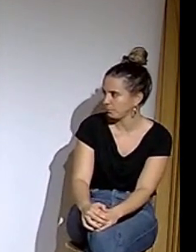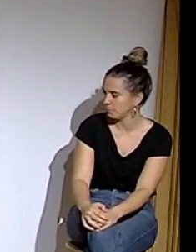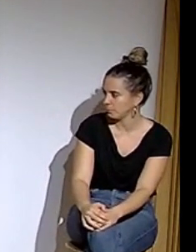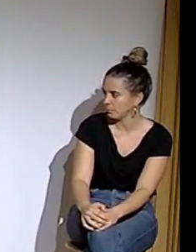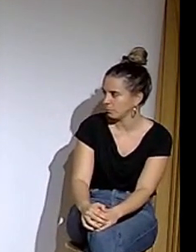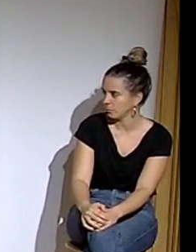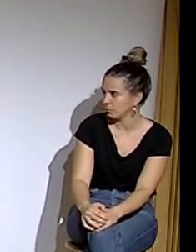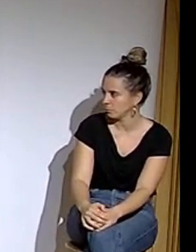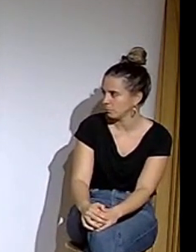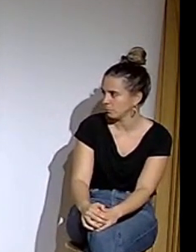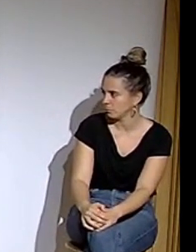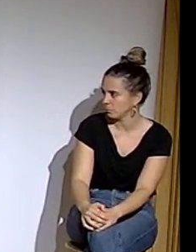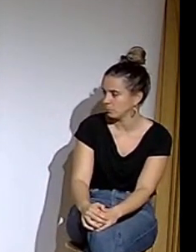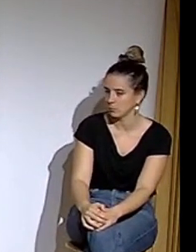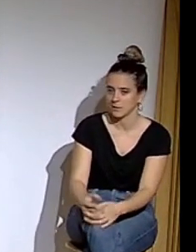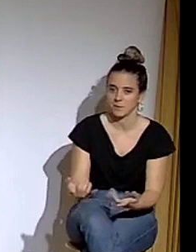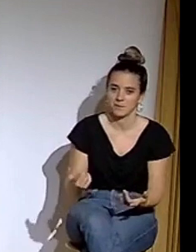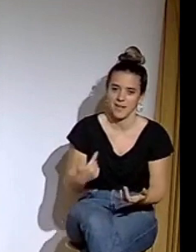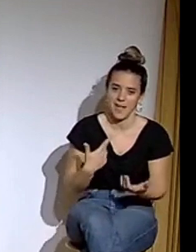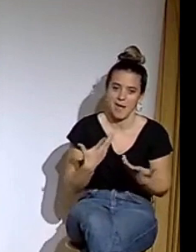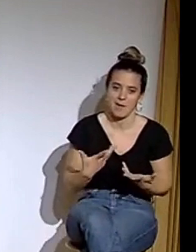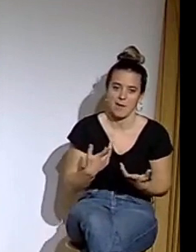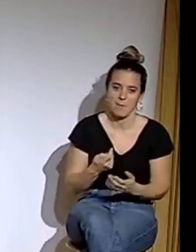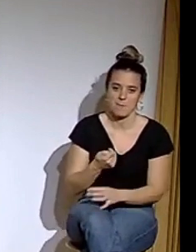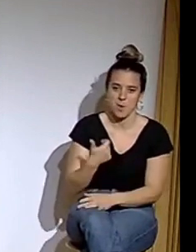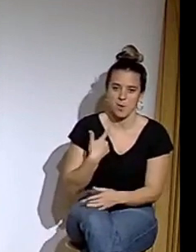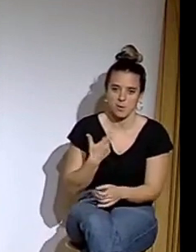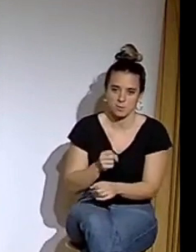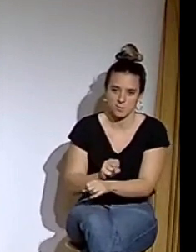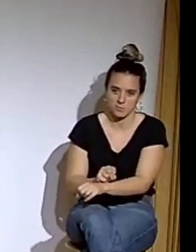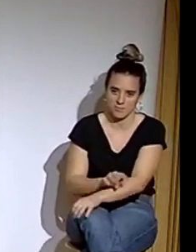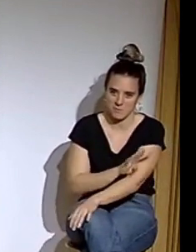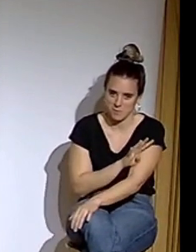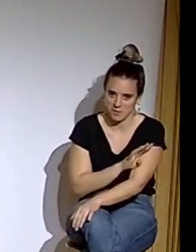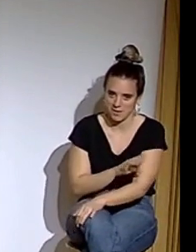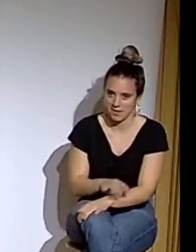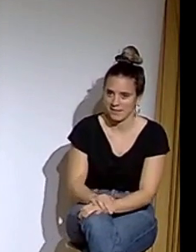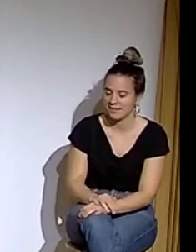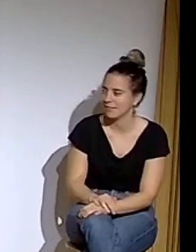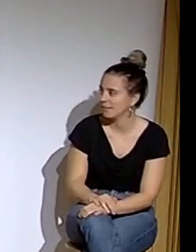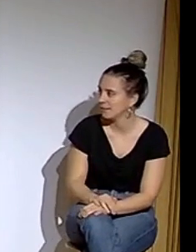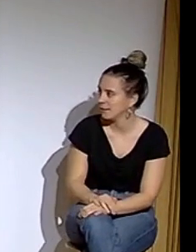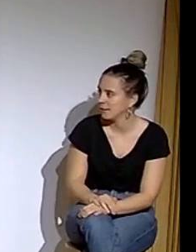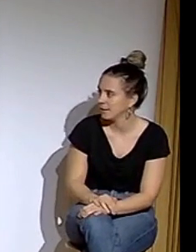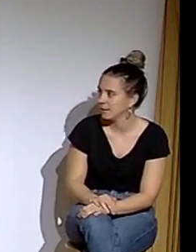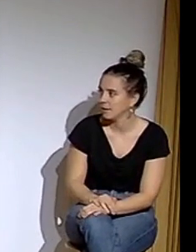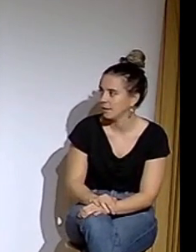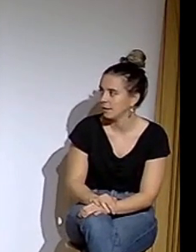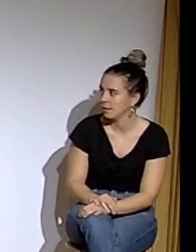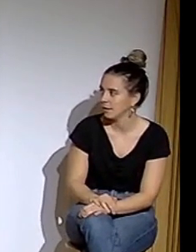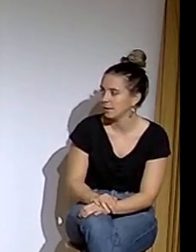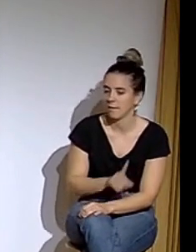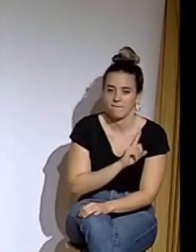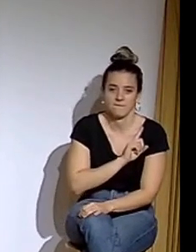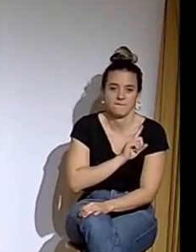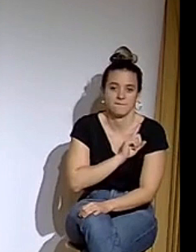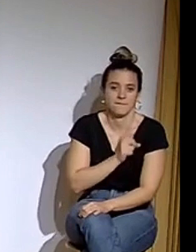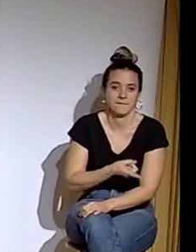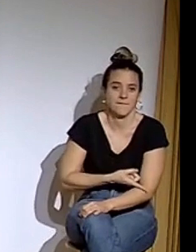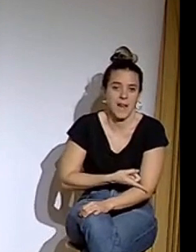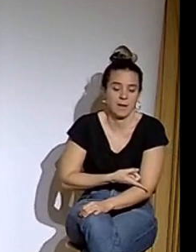pues me voy a poner ñoña genial se saca el valor desde